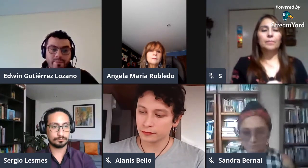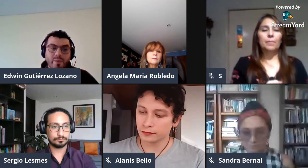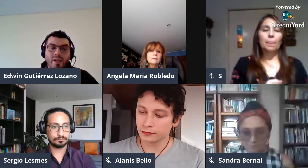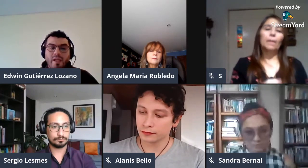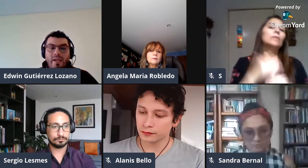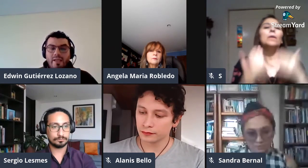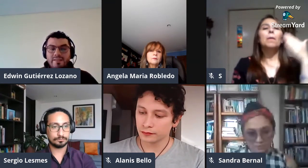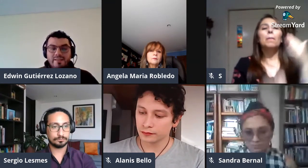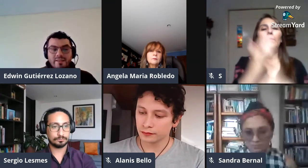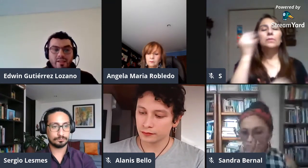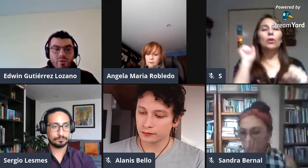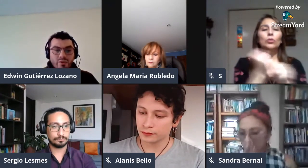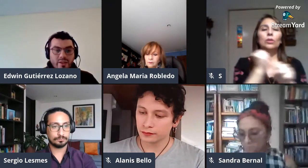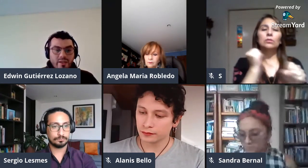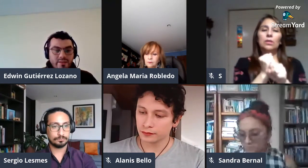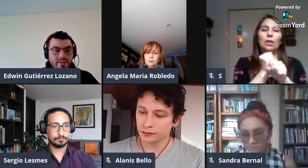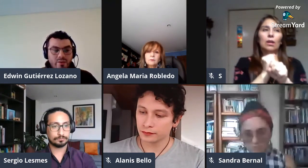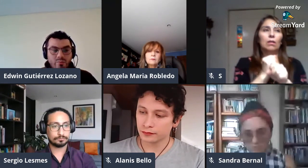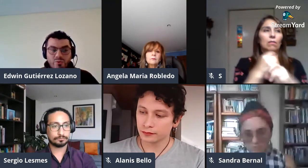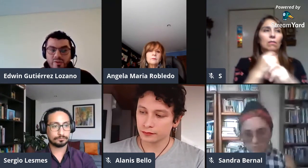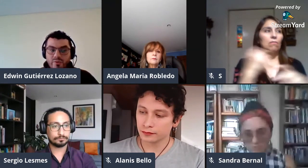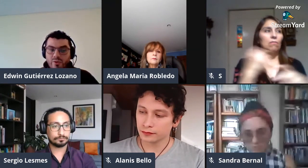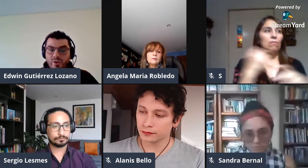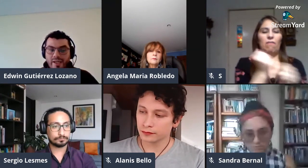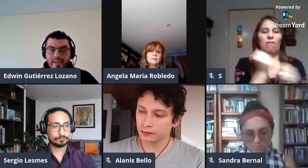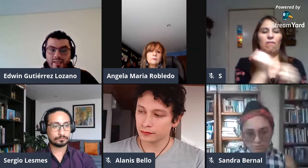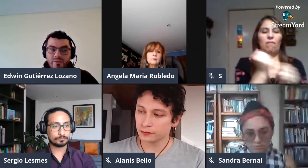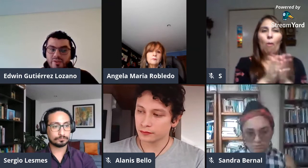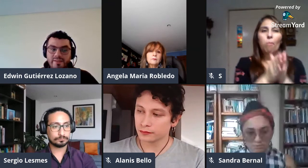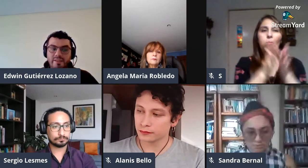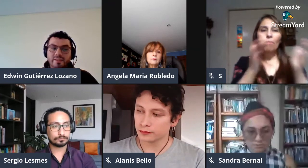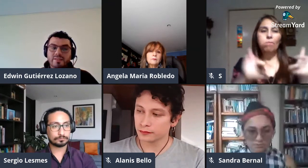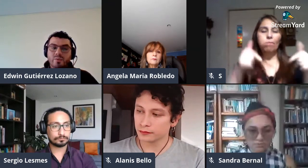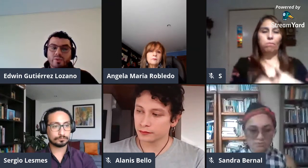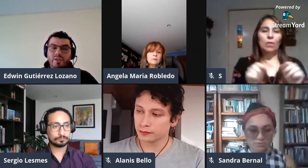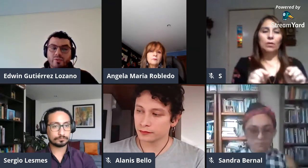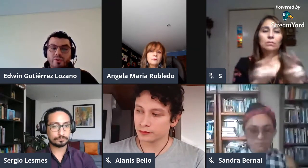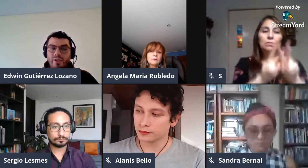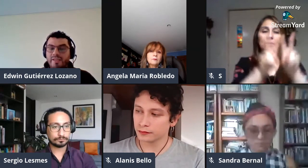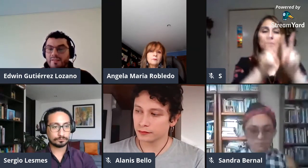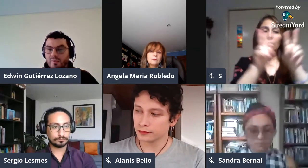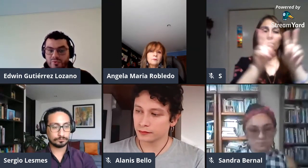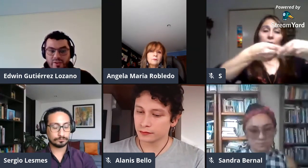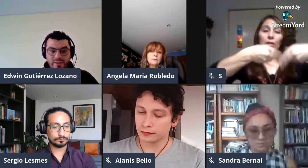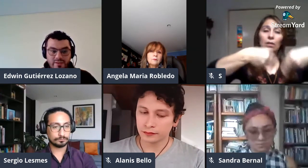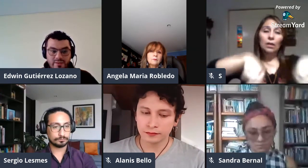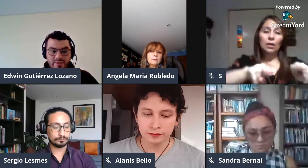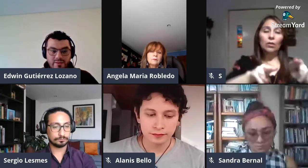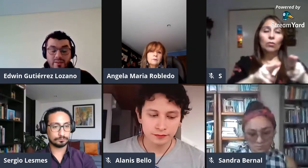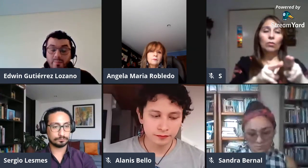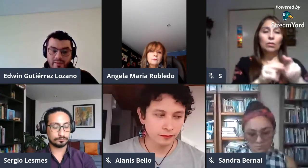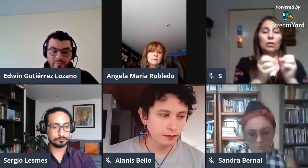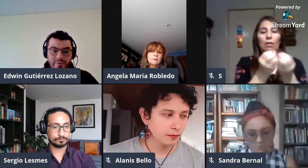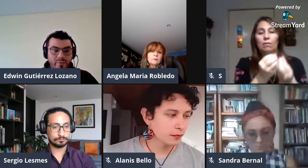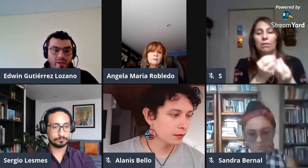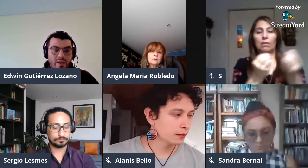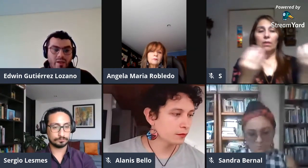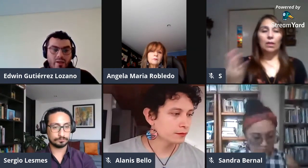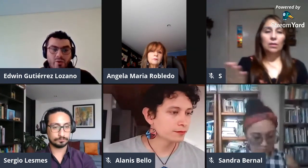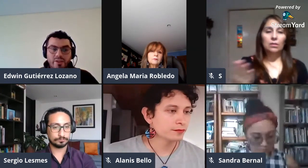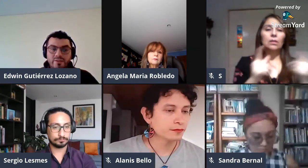tercera jornada. Esta tercera jornada tiene como título Género, disidencia y cuidado en tiempos de crisis, de